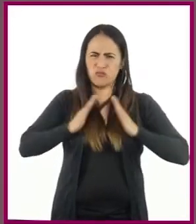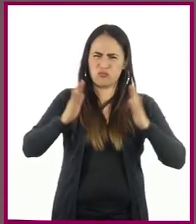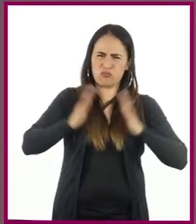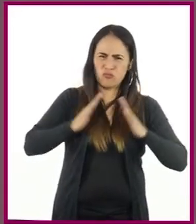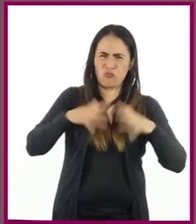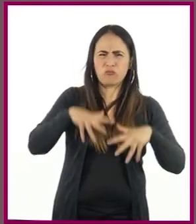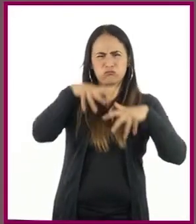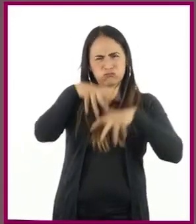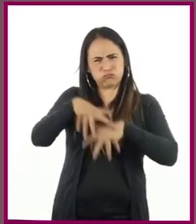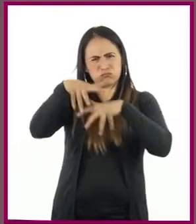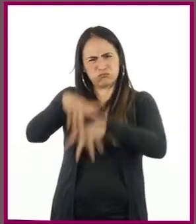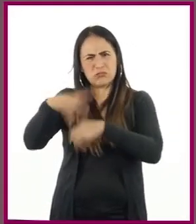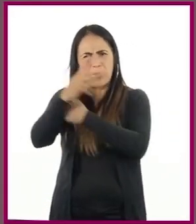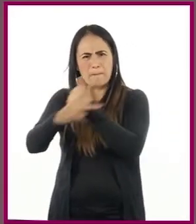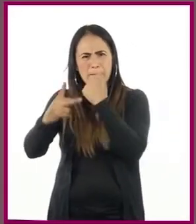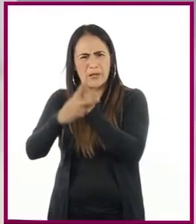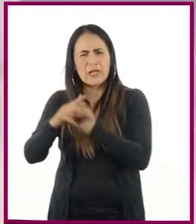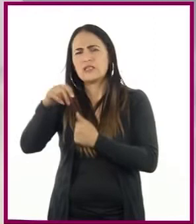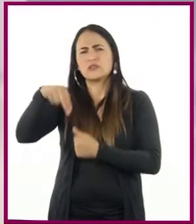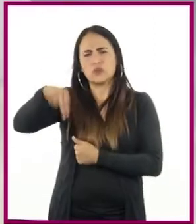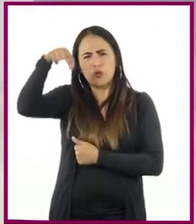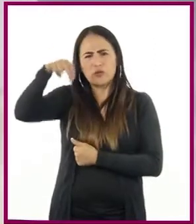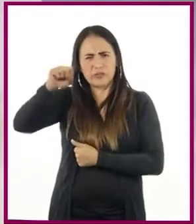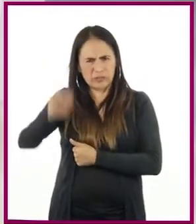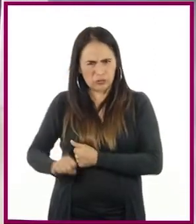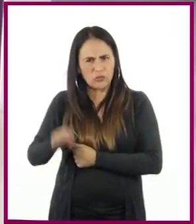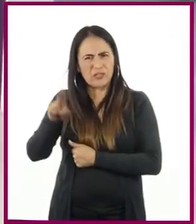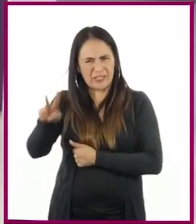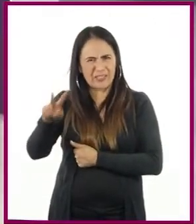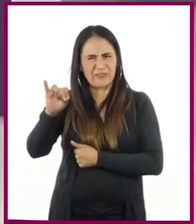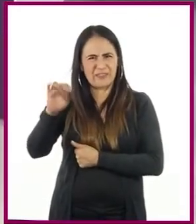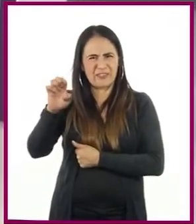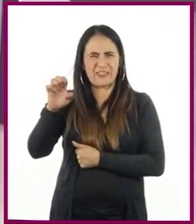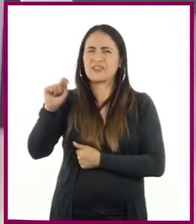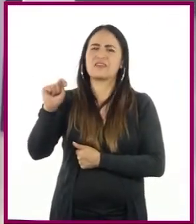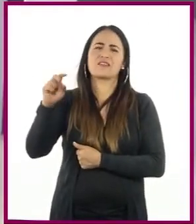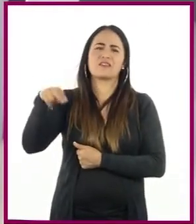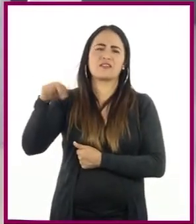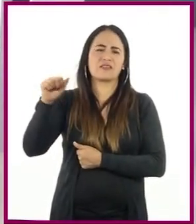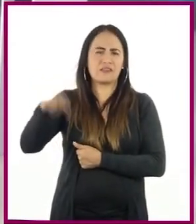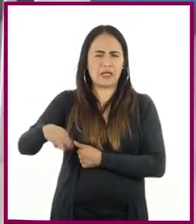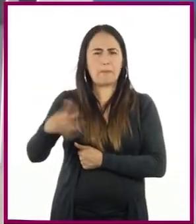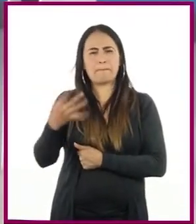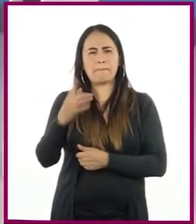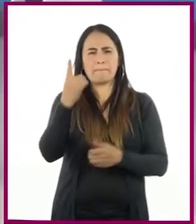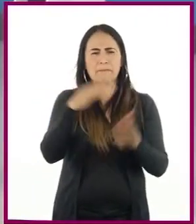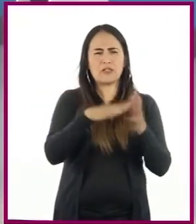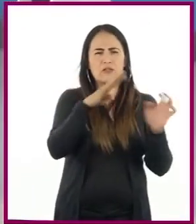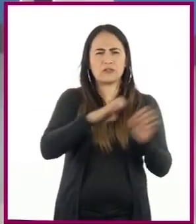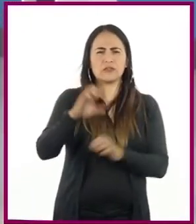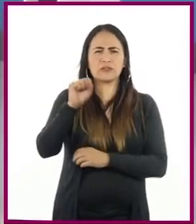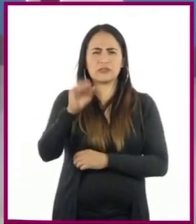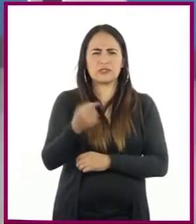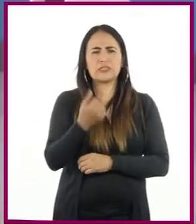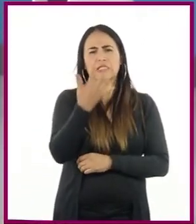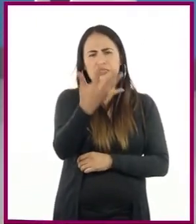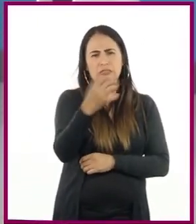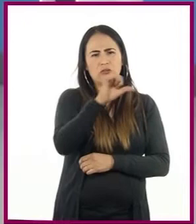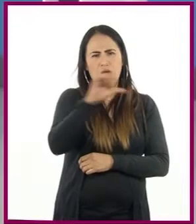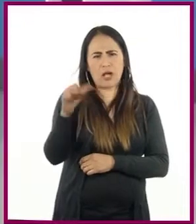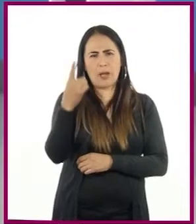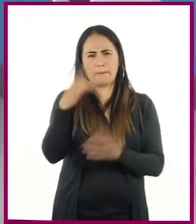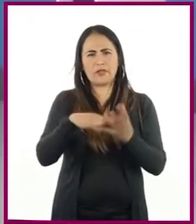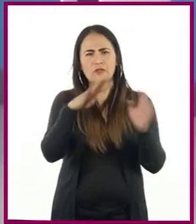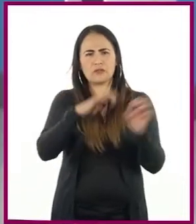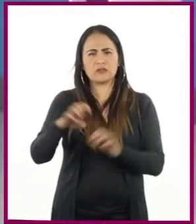sobre Vietnam del Sur y del Norte. A lo largo de 1965 y hasta 1968